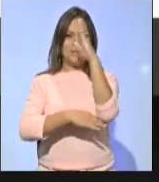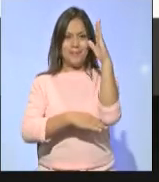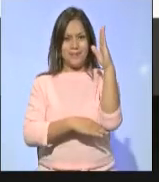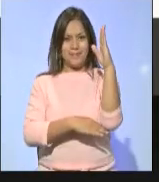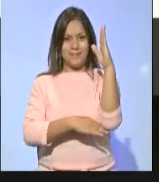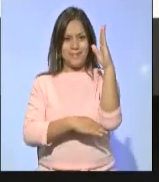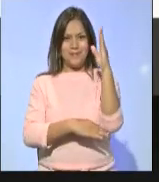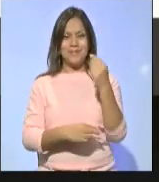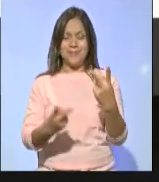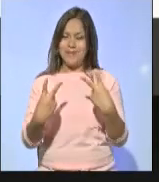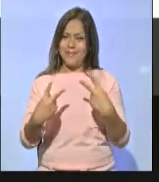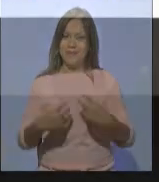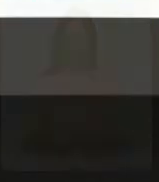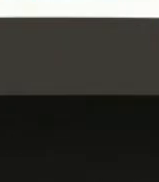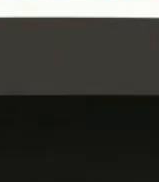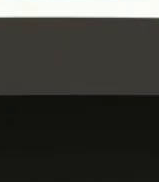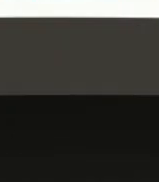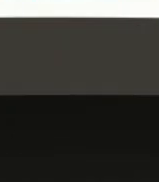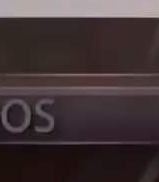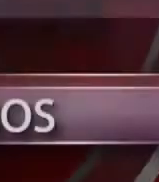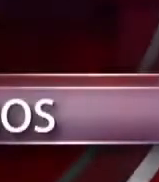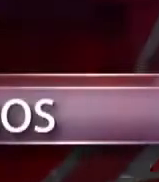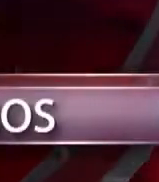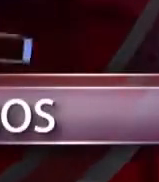emisión central. No se vayan.